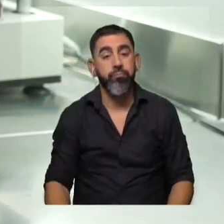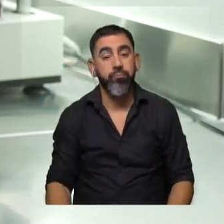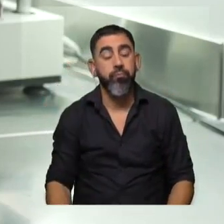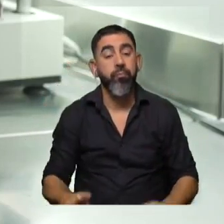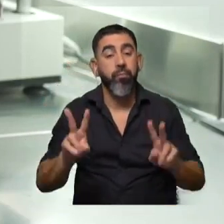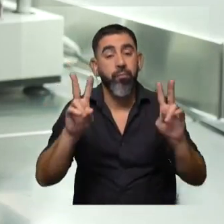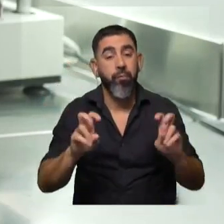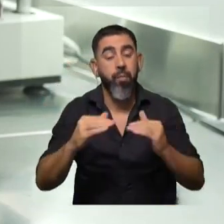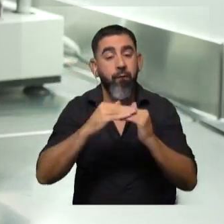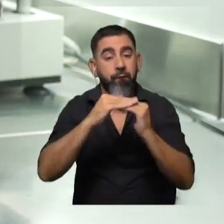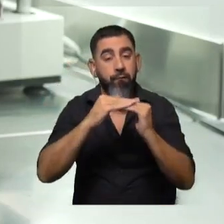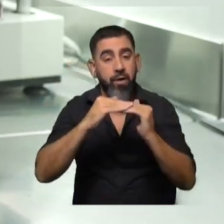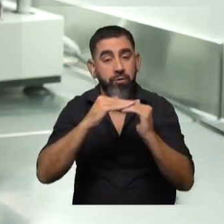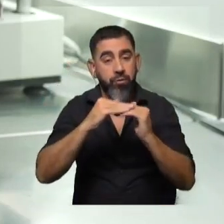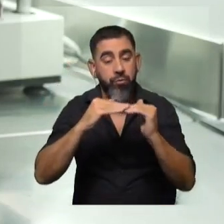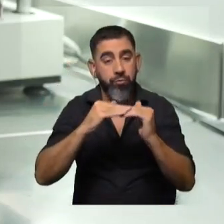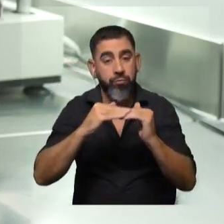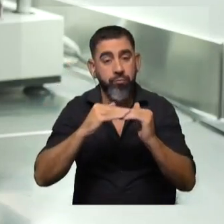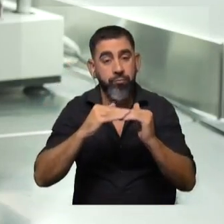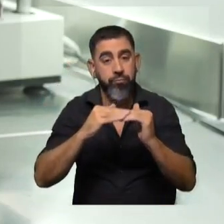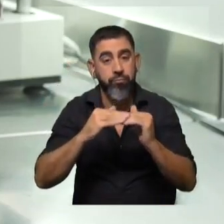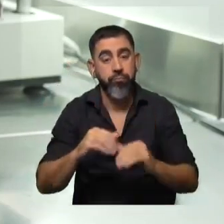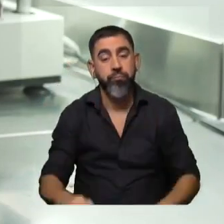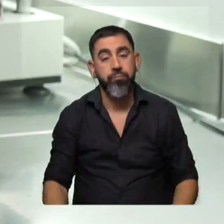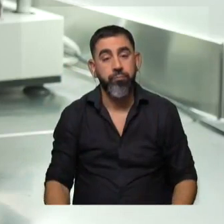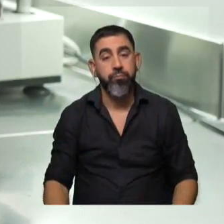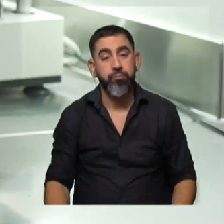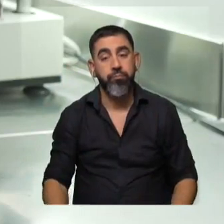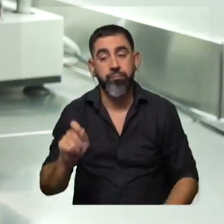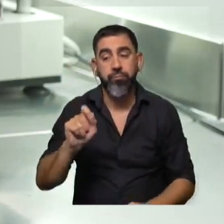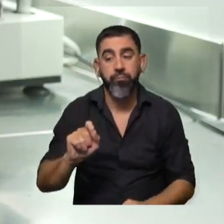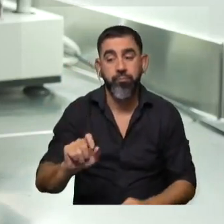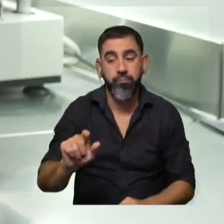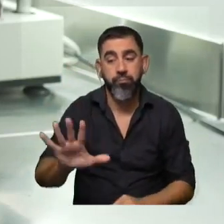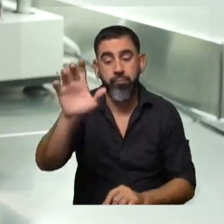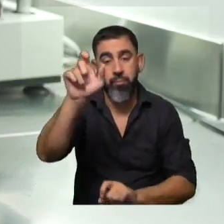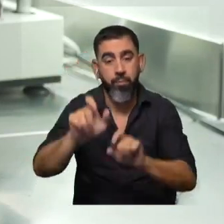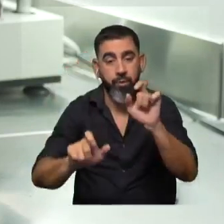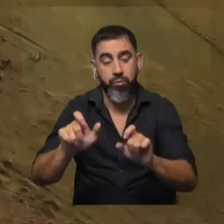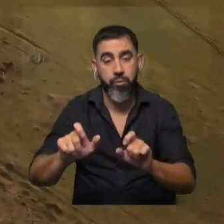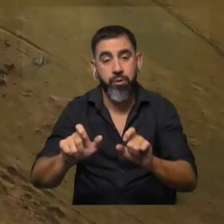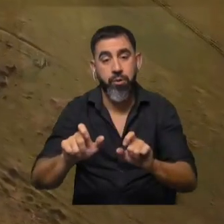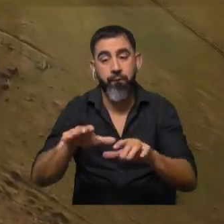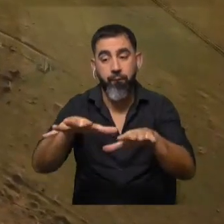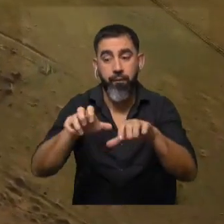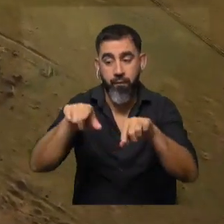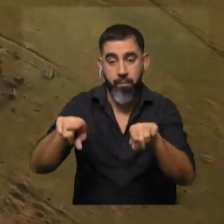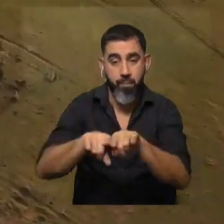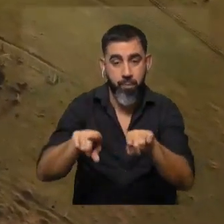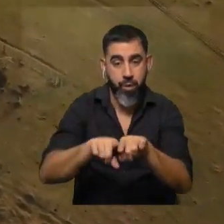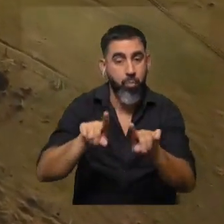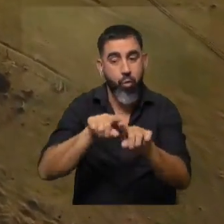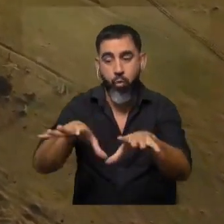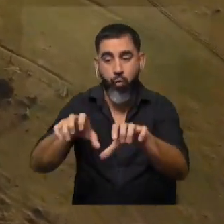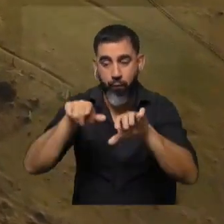aspectos básicos, es decir, desde la característica de las personas, si radicaban en el lugar o no,